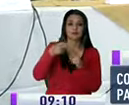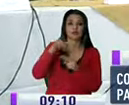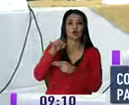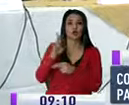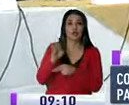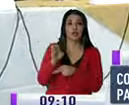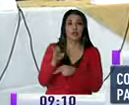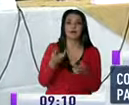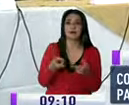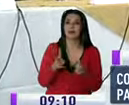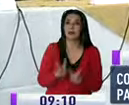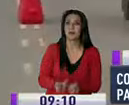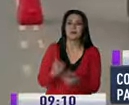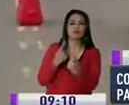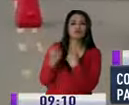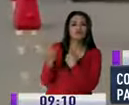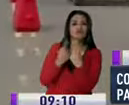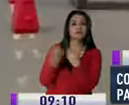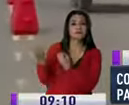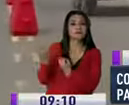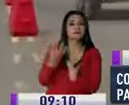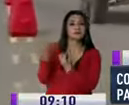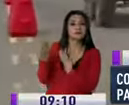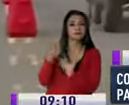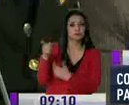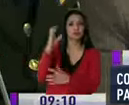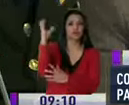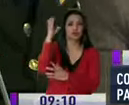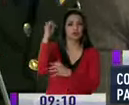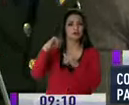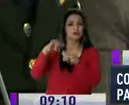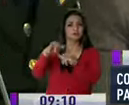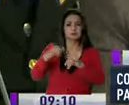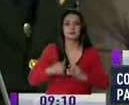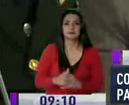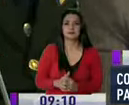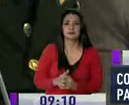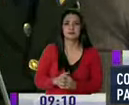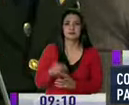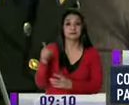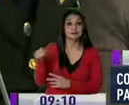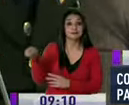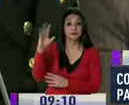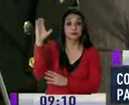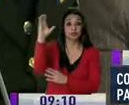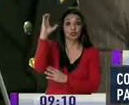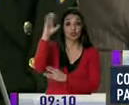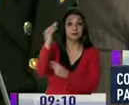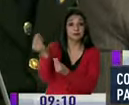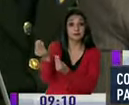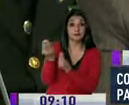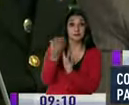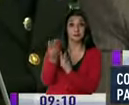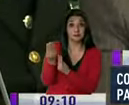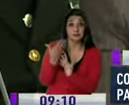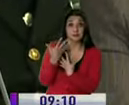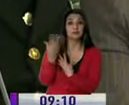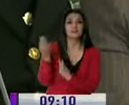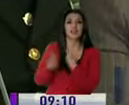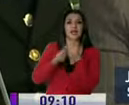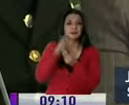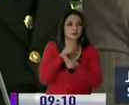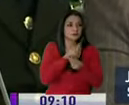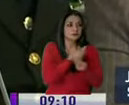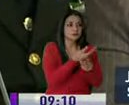que también hay un intercambio directo de información con el vecino país. En base a esa información, nosotros procedemos a pasar a